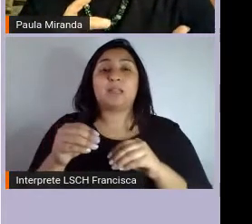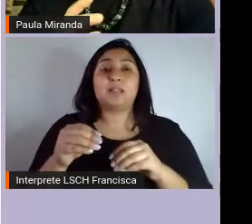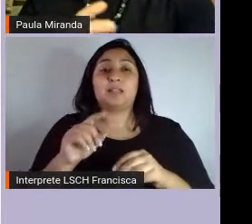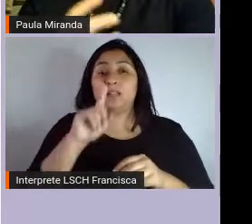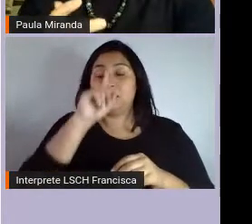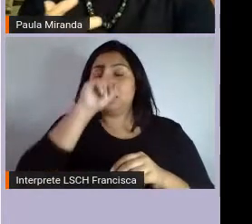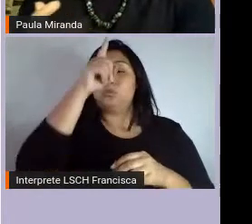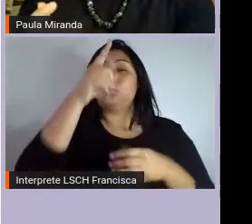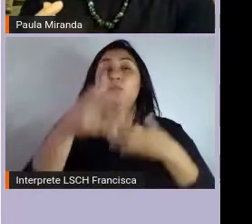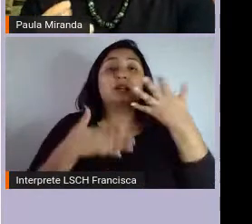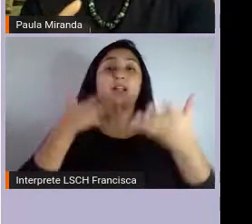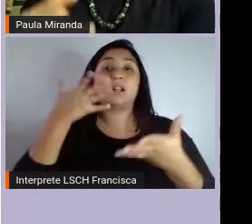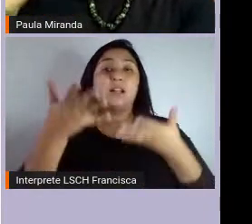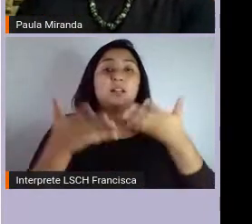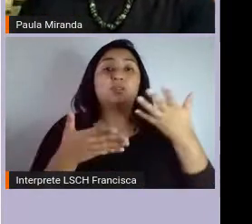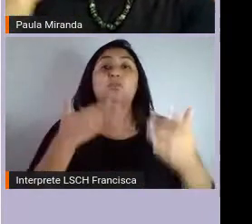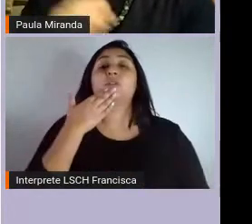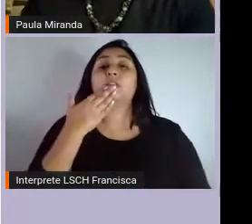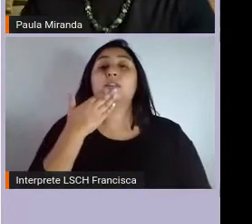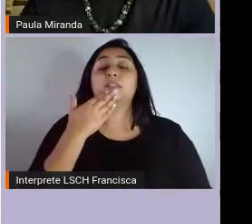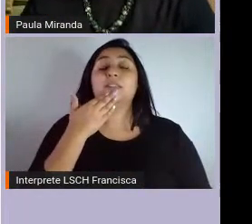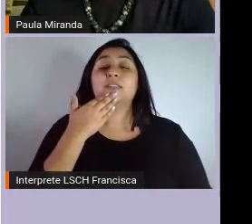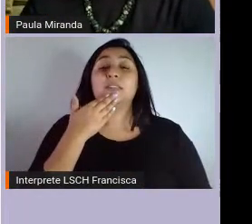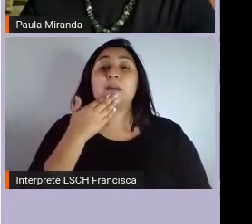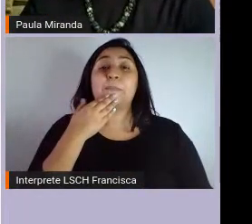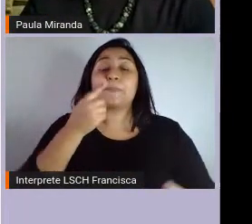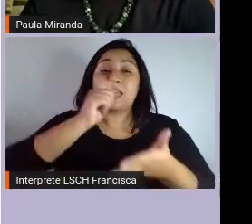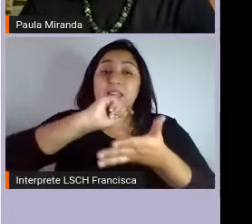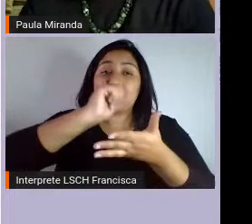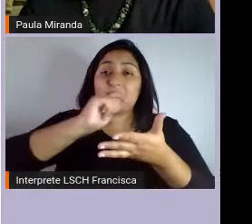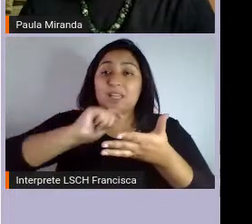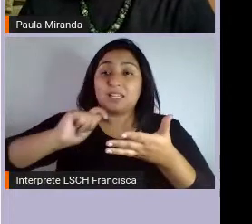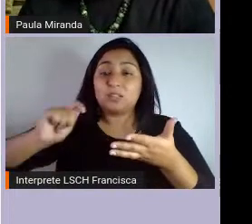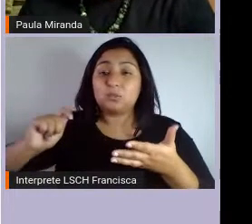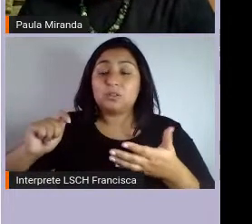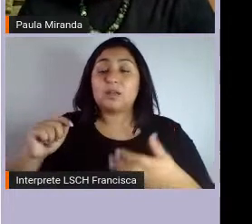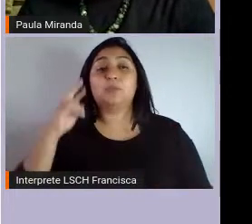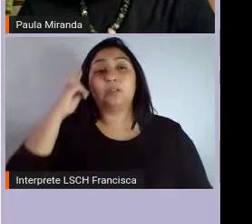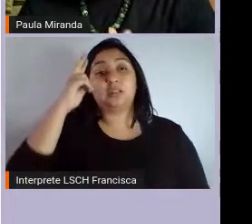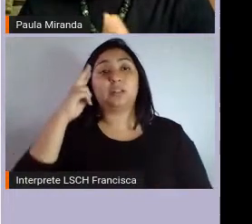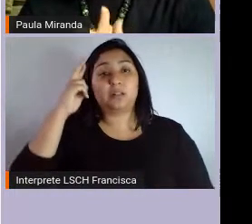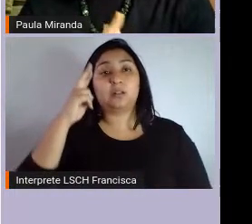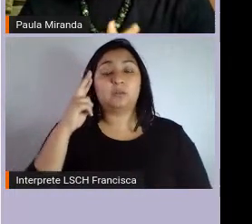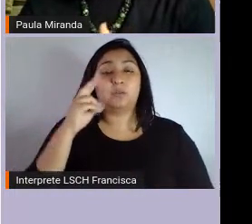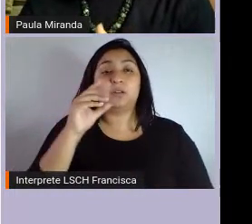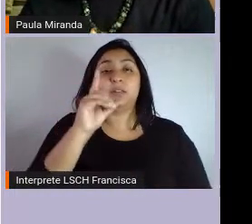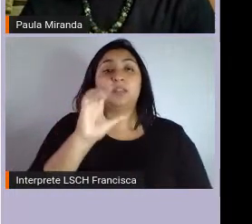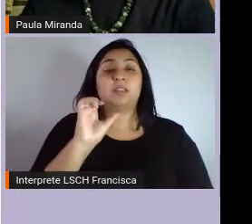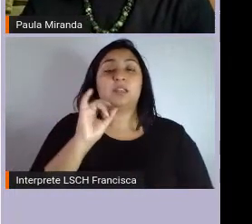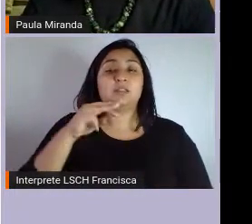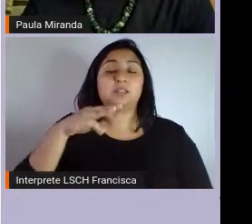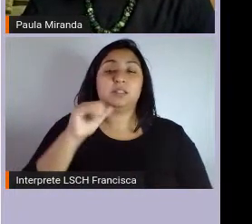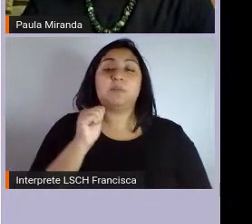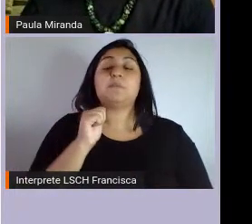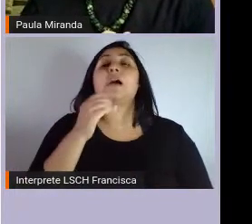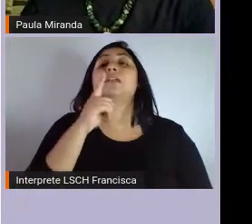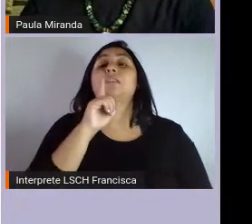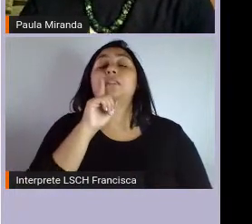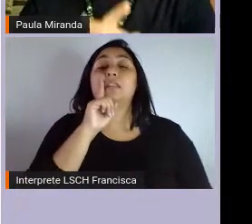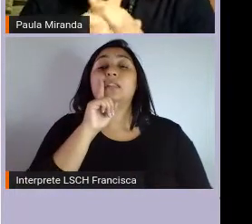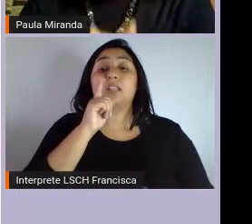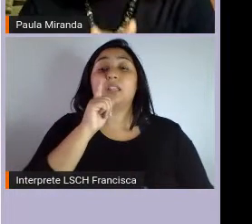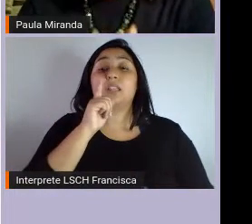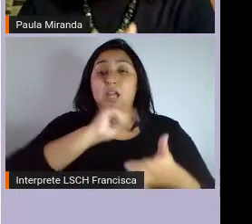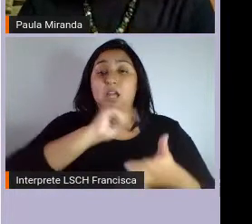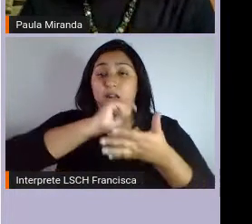escritura, que ya estaba en la tradición, porque las décimas, recuerden ustedes, también tenía registro escrito en la lira popular del siglo XIX, y